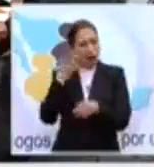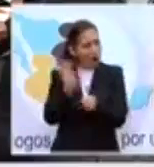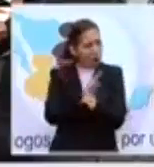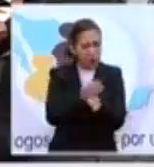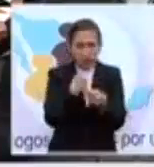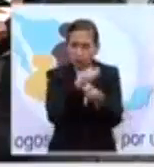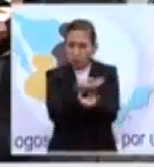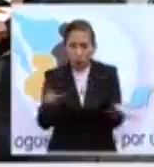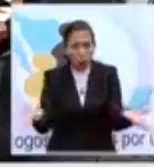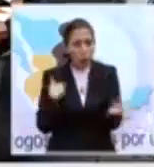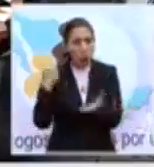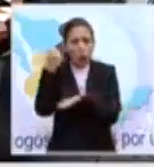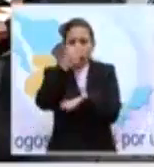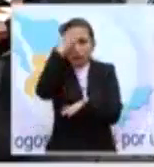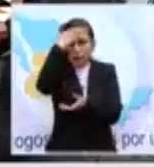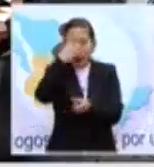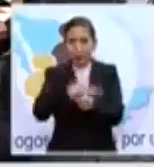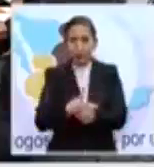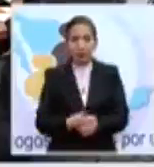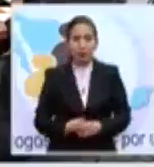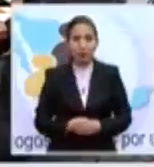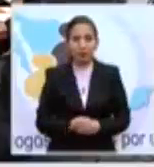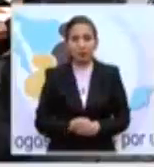con respecto a la inversión privada.